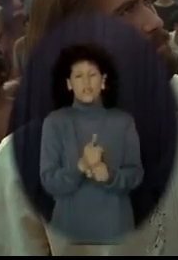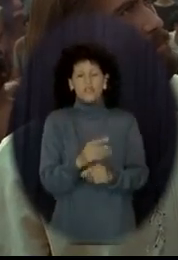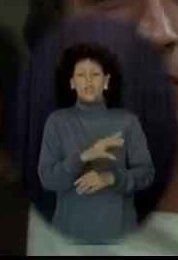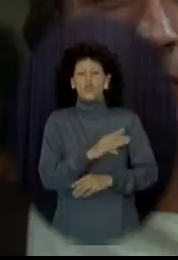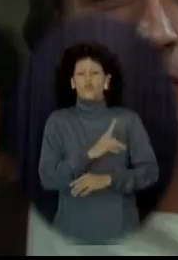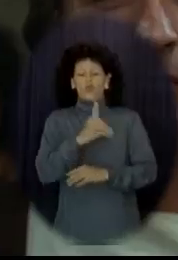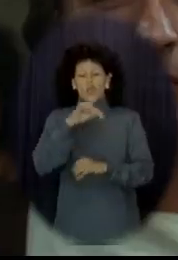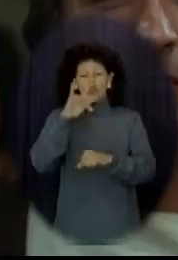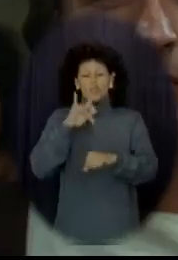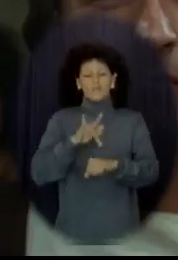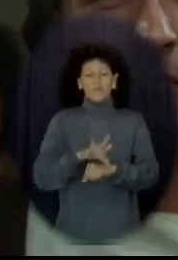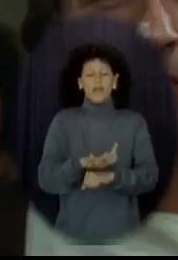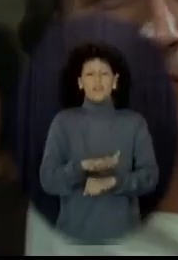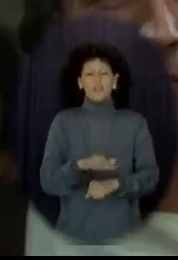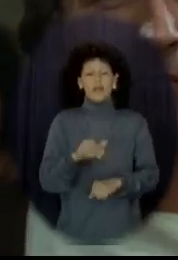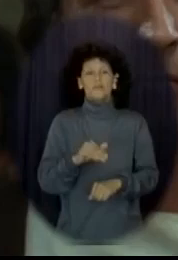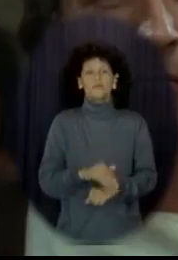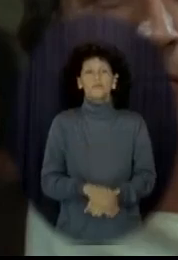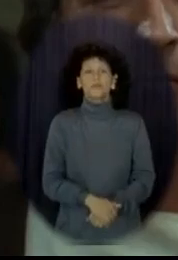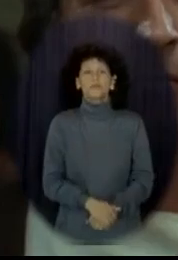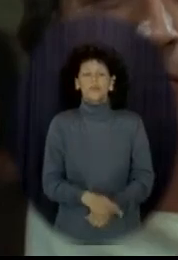exige.